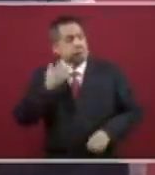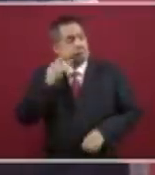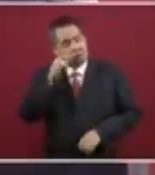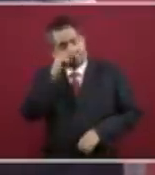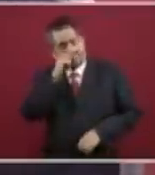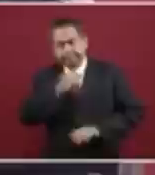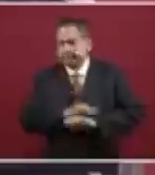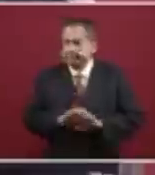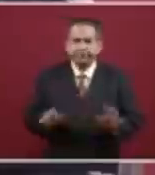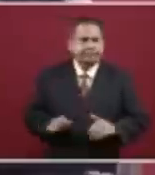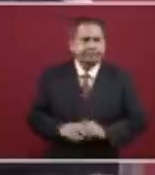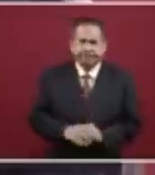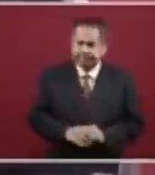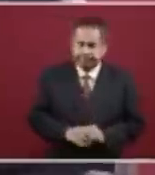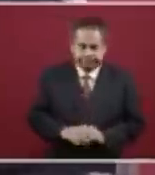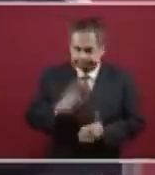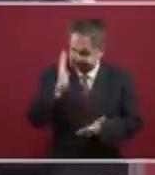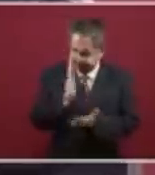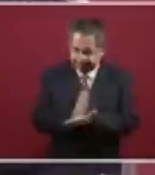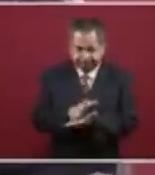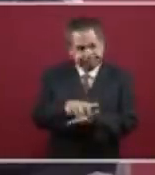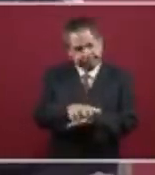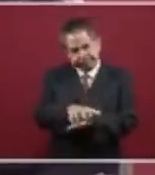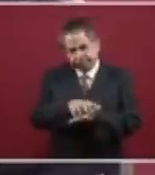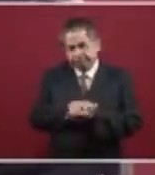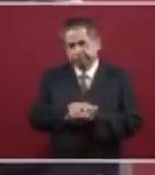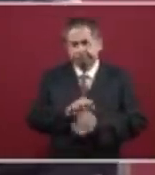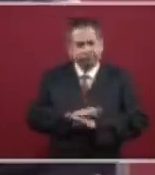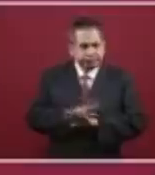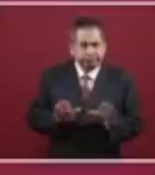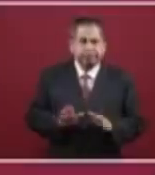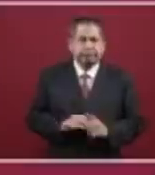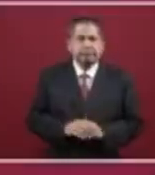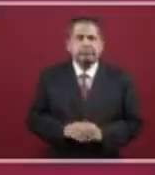Entonces, austeridad